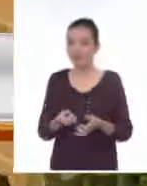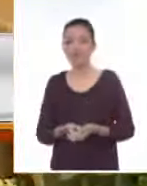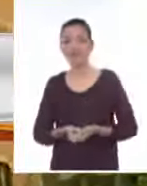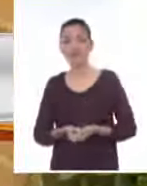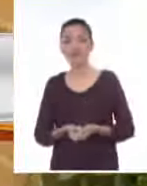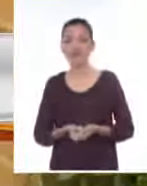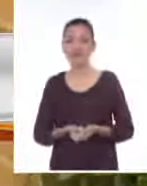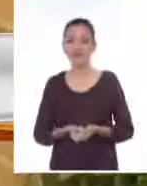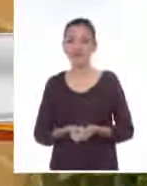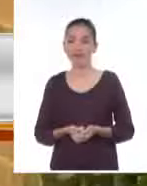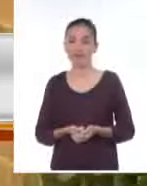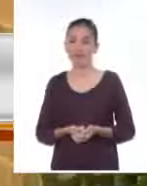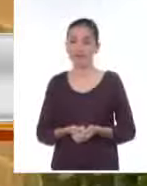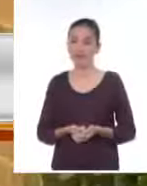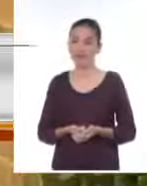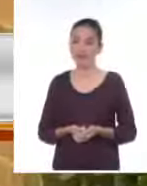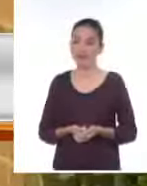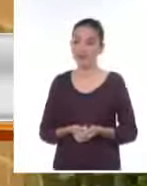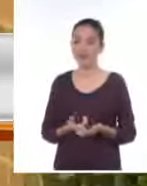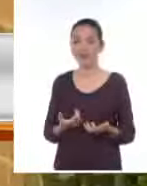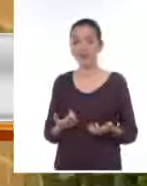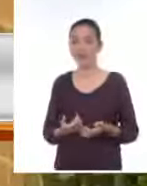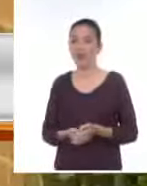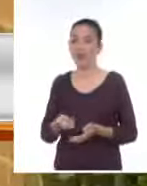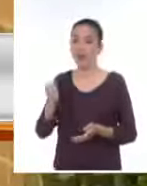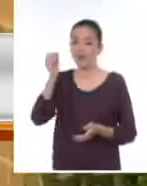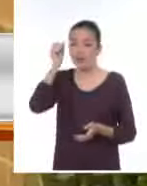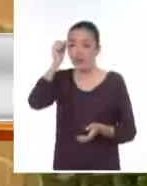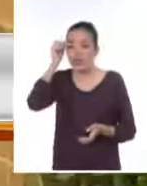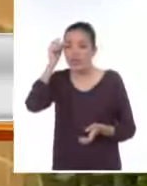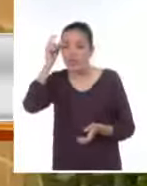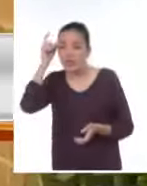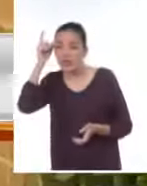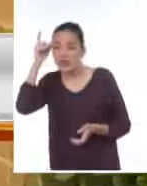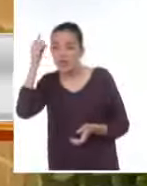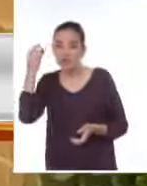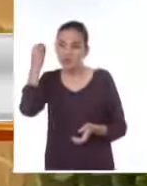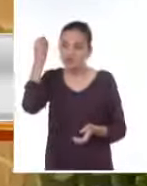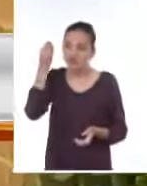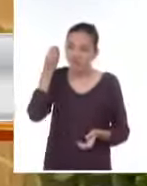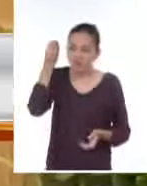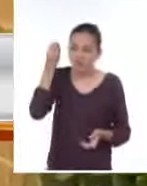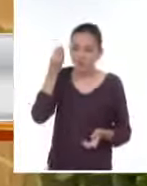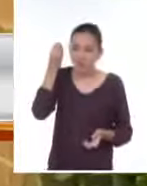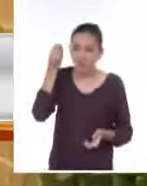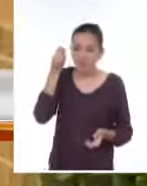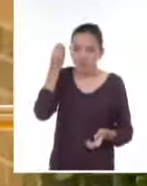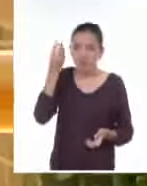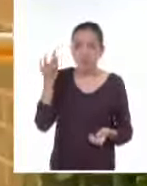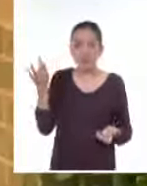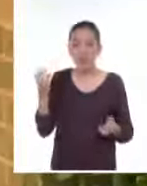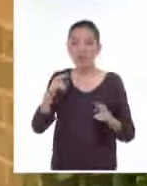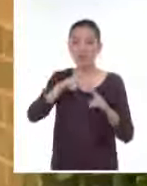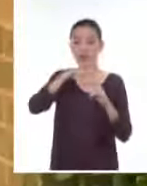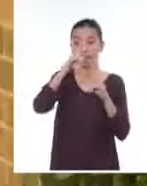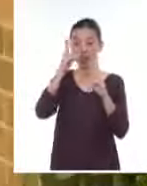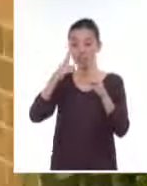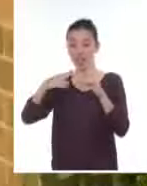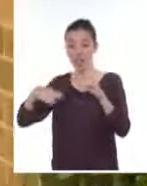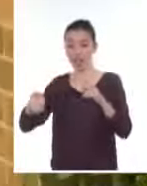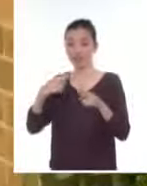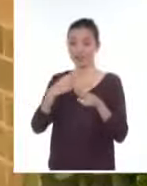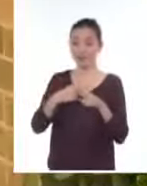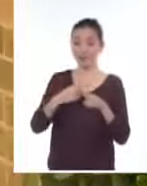se prestaron, dieron opciones, ideas, y terminamos entonces en el Teatro La Estrada, ahí en Infante y San Rafael,